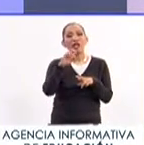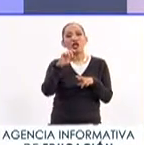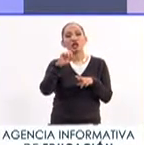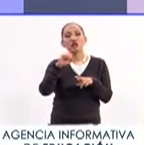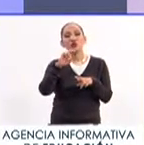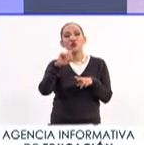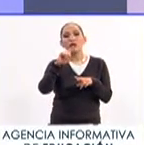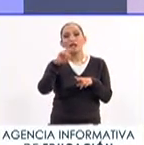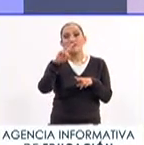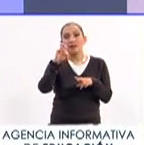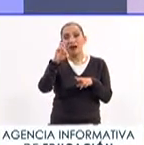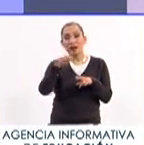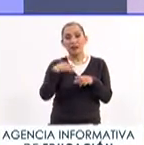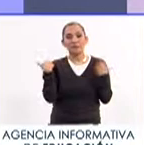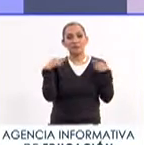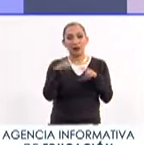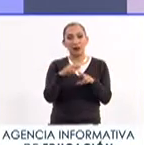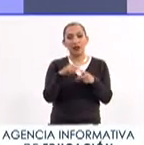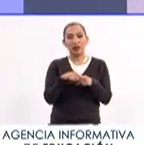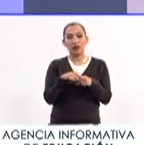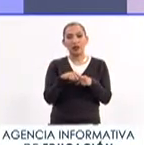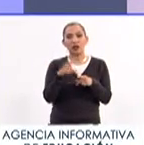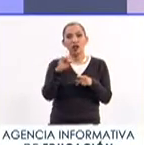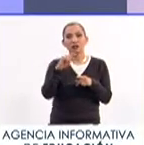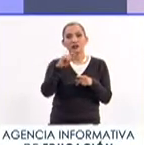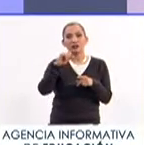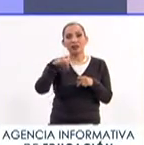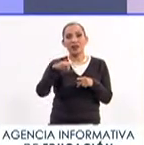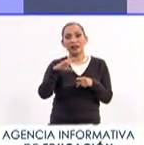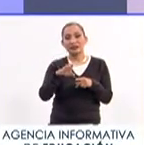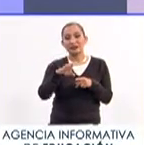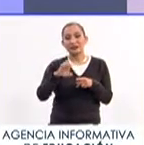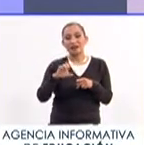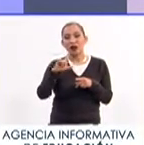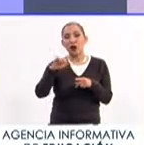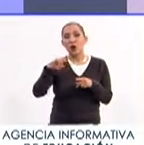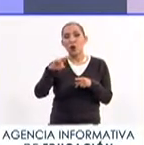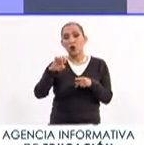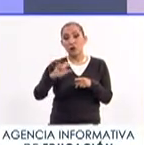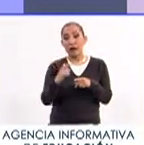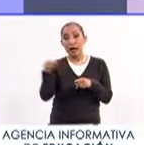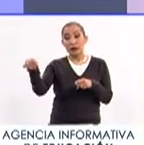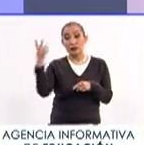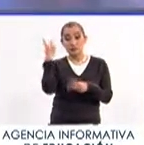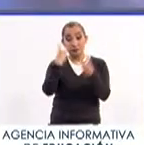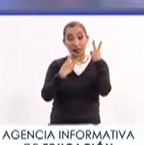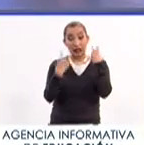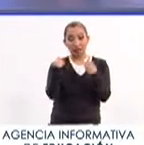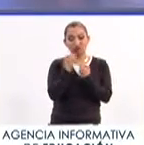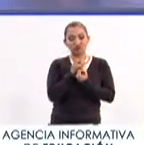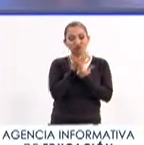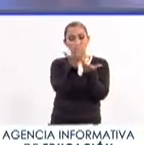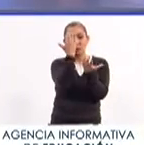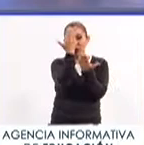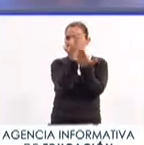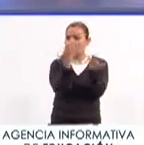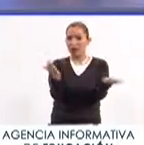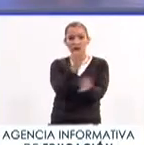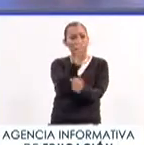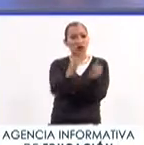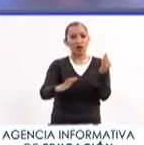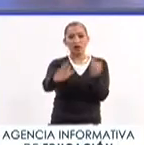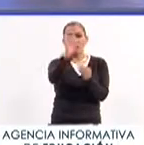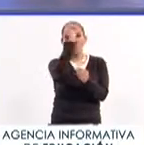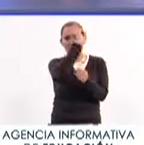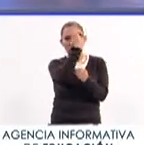O'Sullivan y el profesor Constant Long. Ellos 2 vienen a compartir su conocimiento, pero estamos abiertos a todas